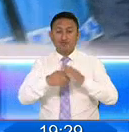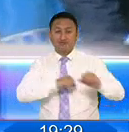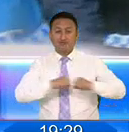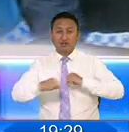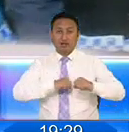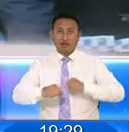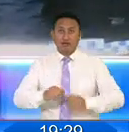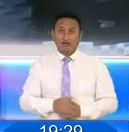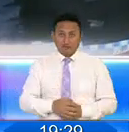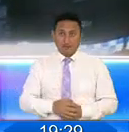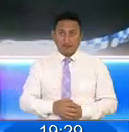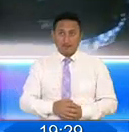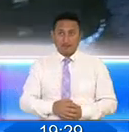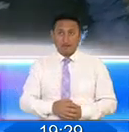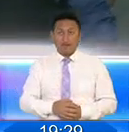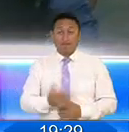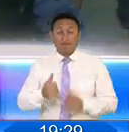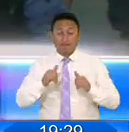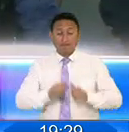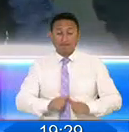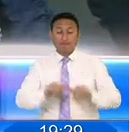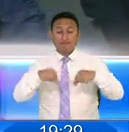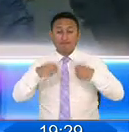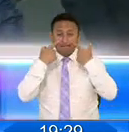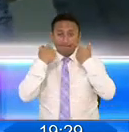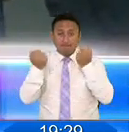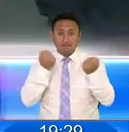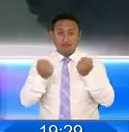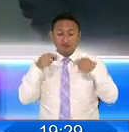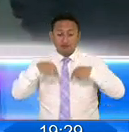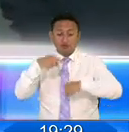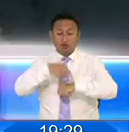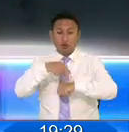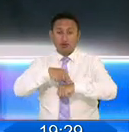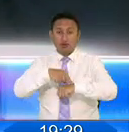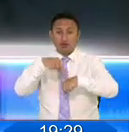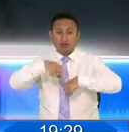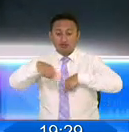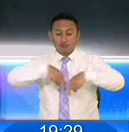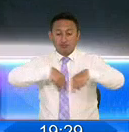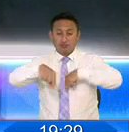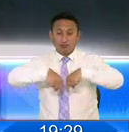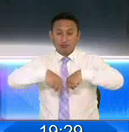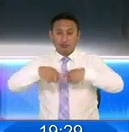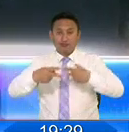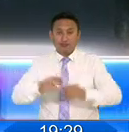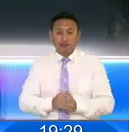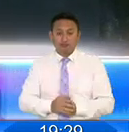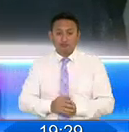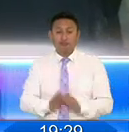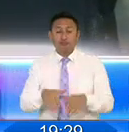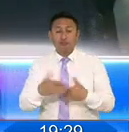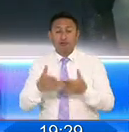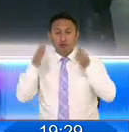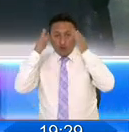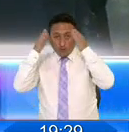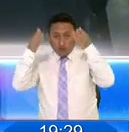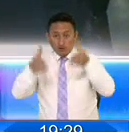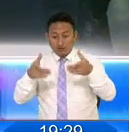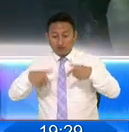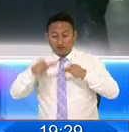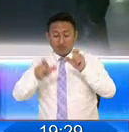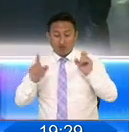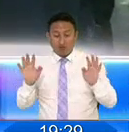viene realizando. Vamos a ejecutar los controles para el toque de queda, para la movilidad y especialmente nos enfocaremos en evitar